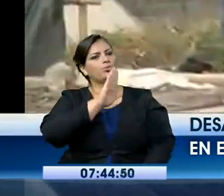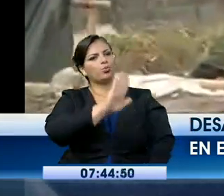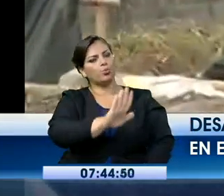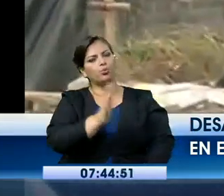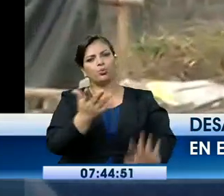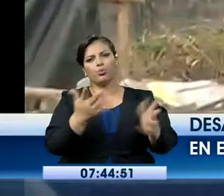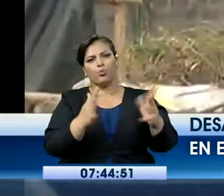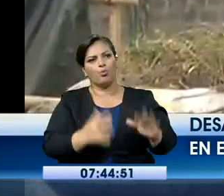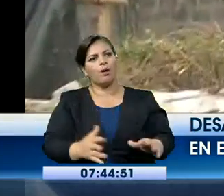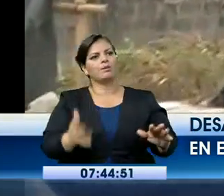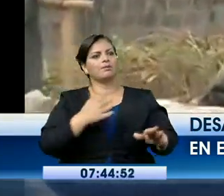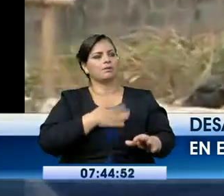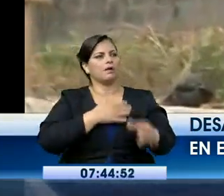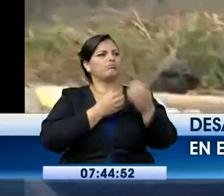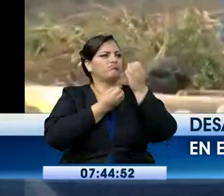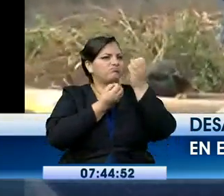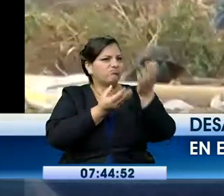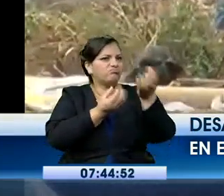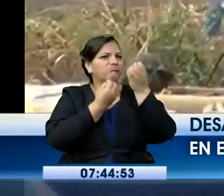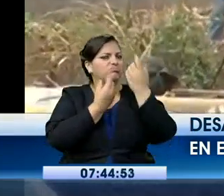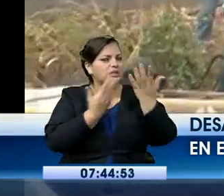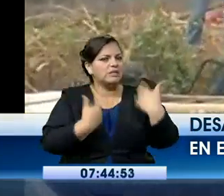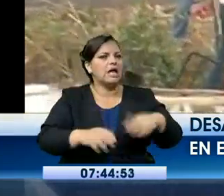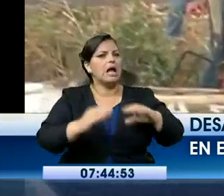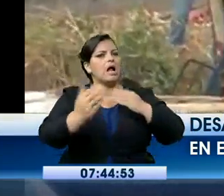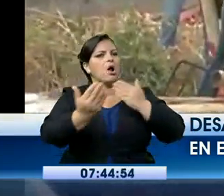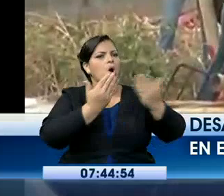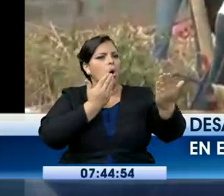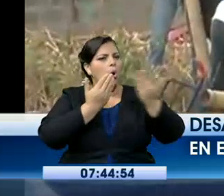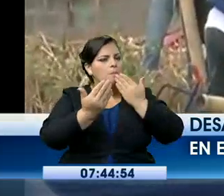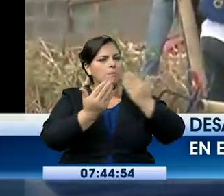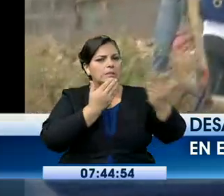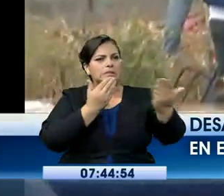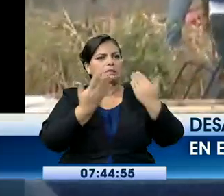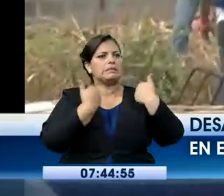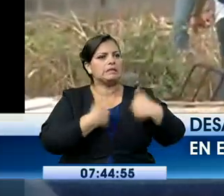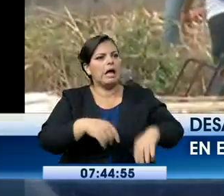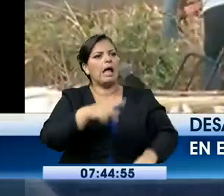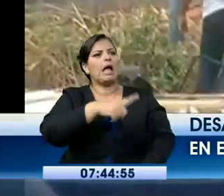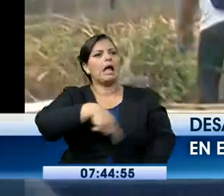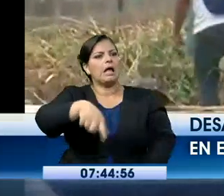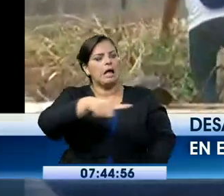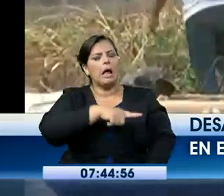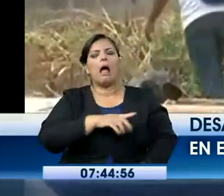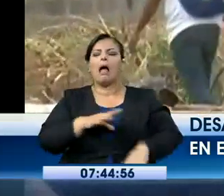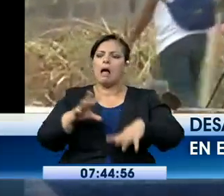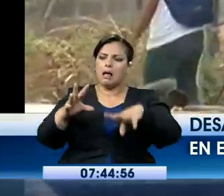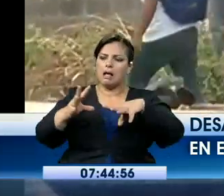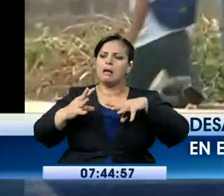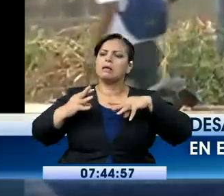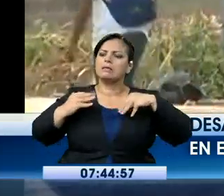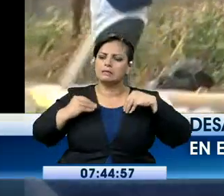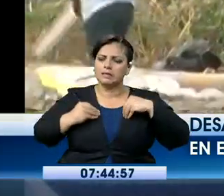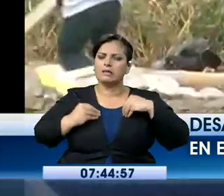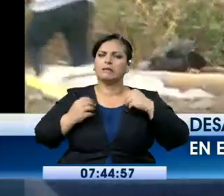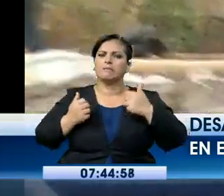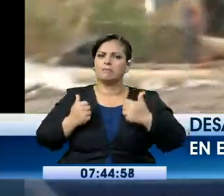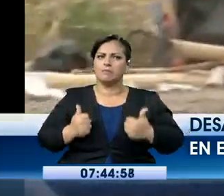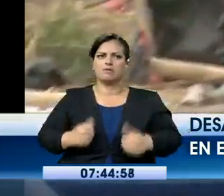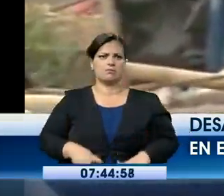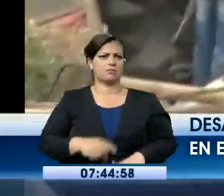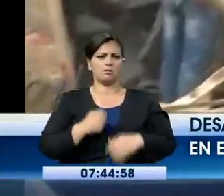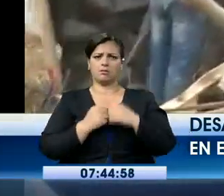ellos y hubo una aceptación al pedido nuestro. Esa es la causa por la cual no ha habido, gracias a Dios, ningún tipo de